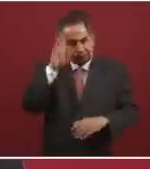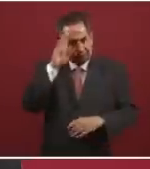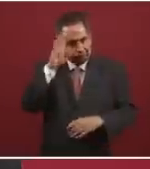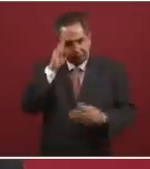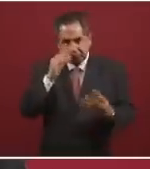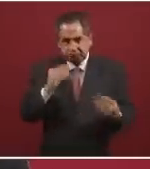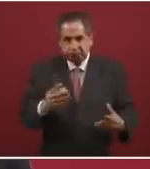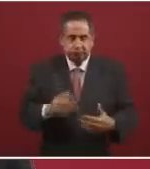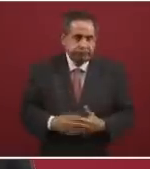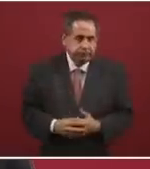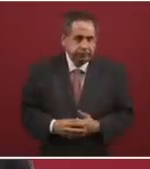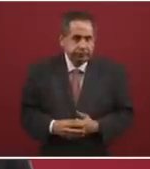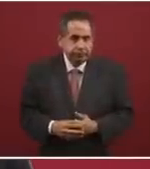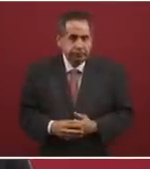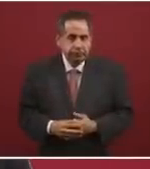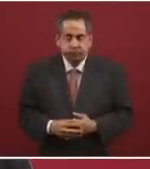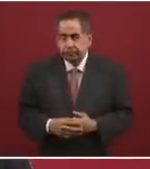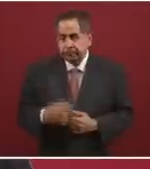Por eso